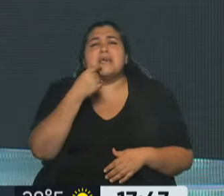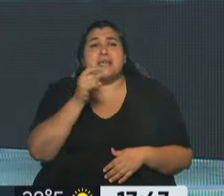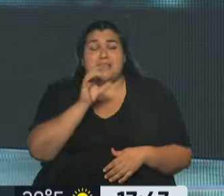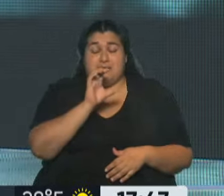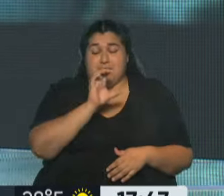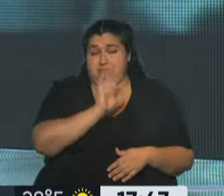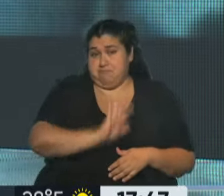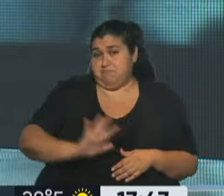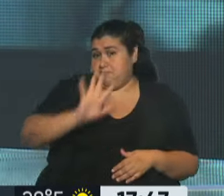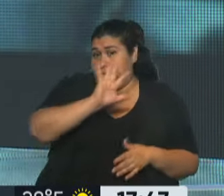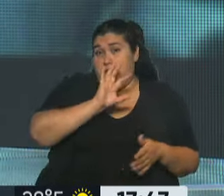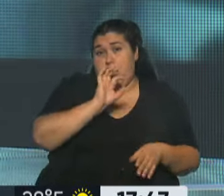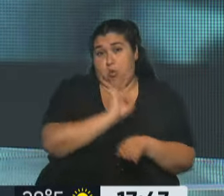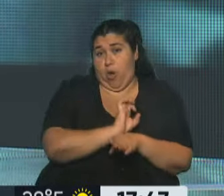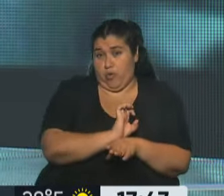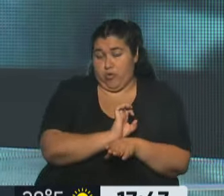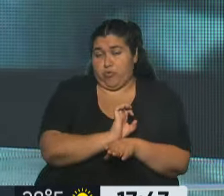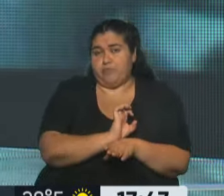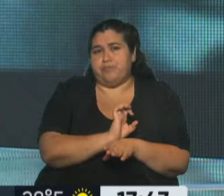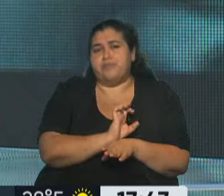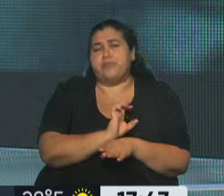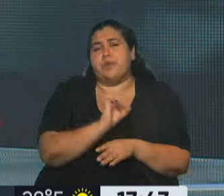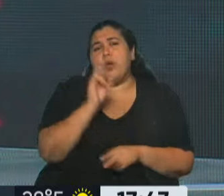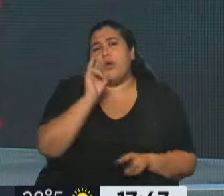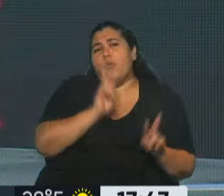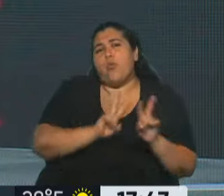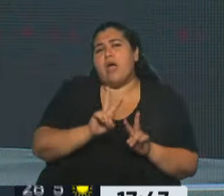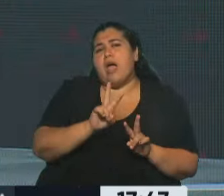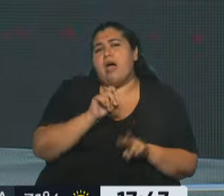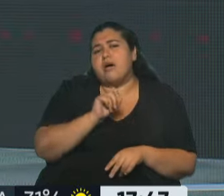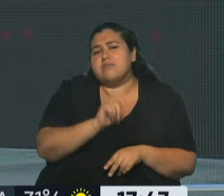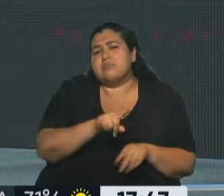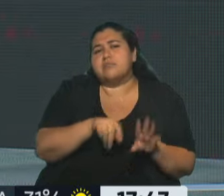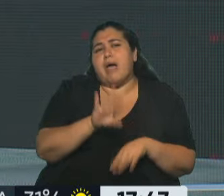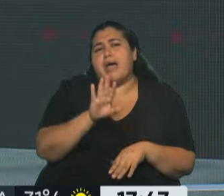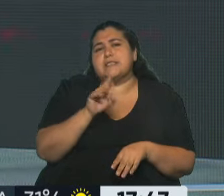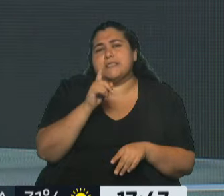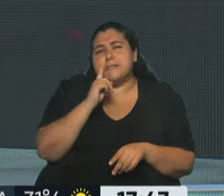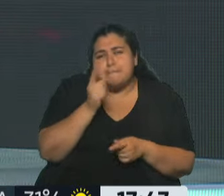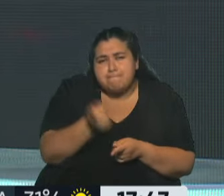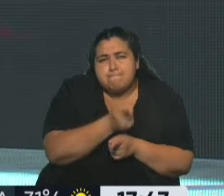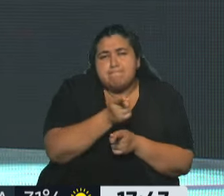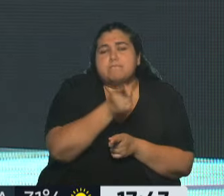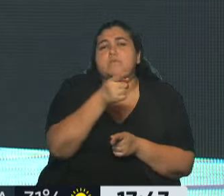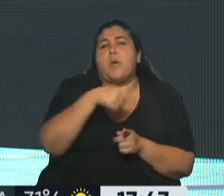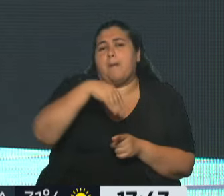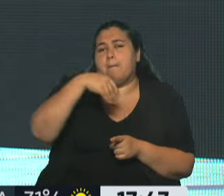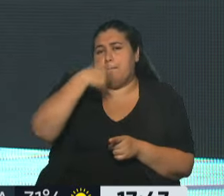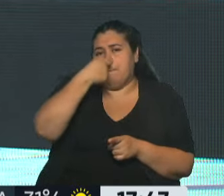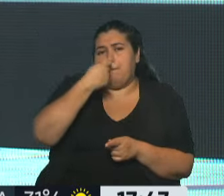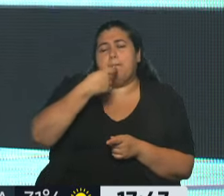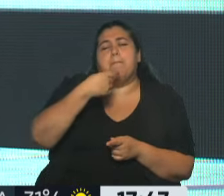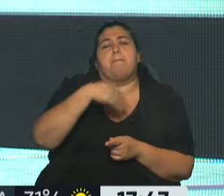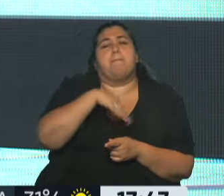ver con Eh bueno una búsqueda de los principales carteles mexicanos que son los que distribuyen eh sobre todo